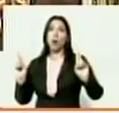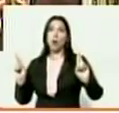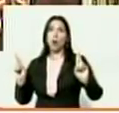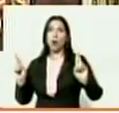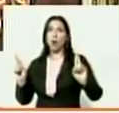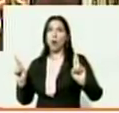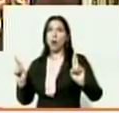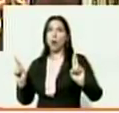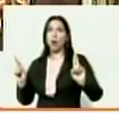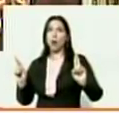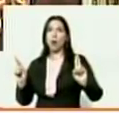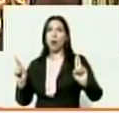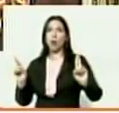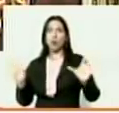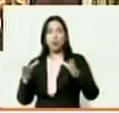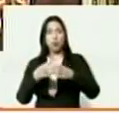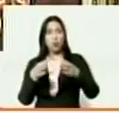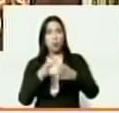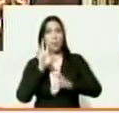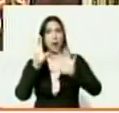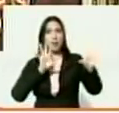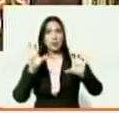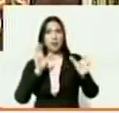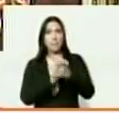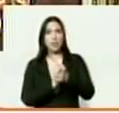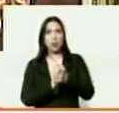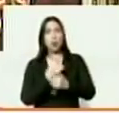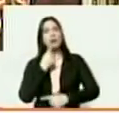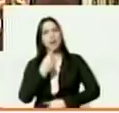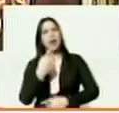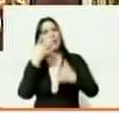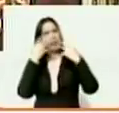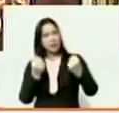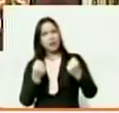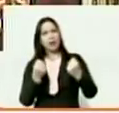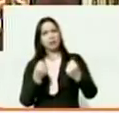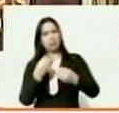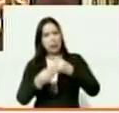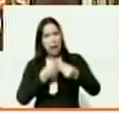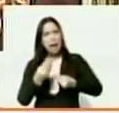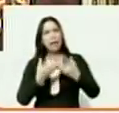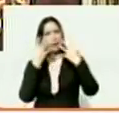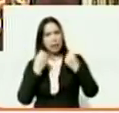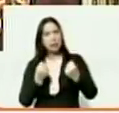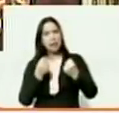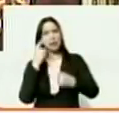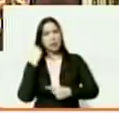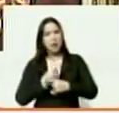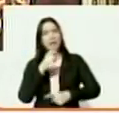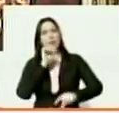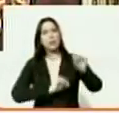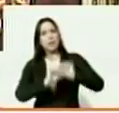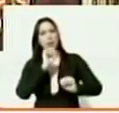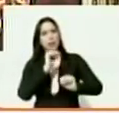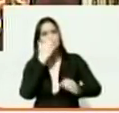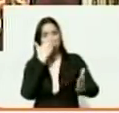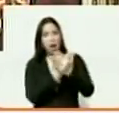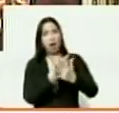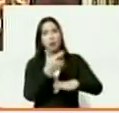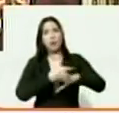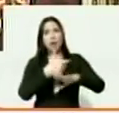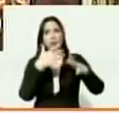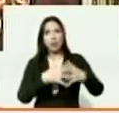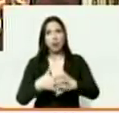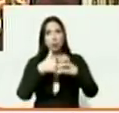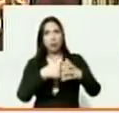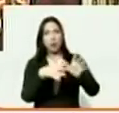países, amigos, le diga, le haga entender y defienda ante el gobierno de Estados